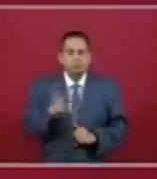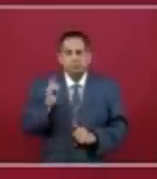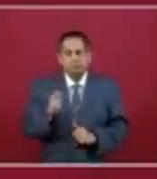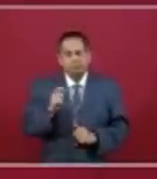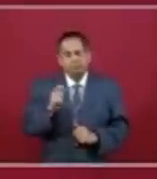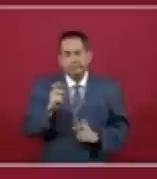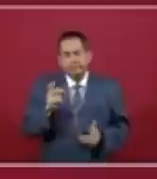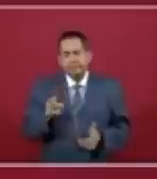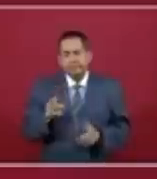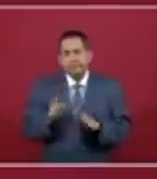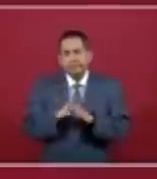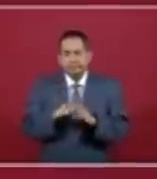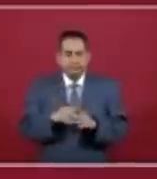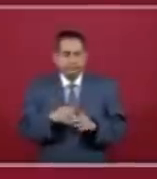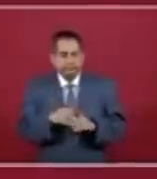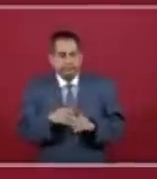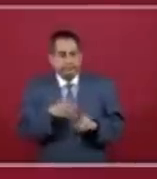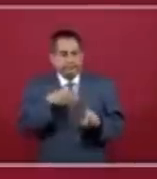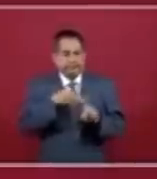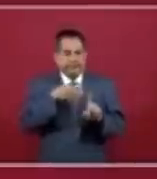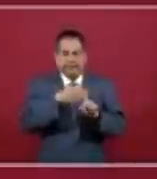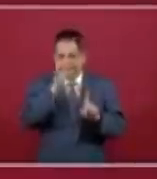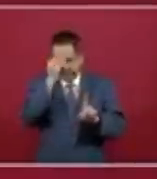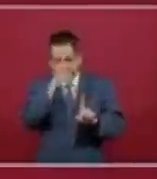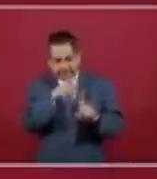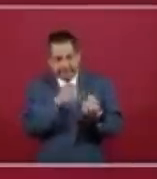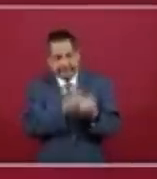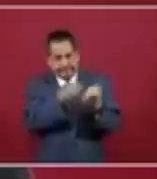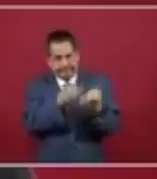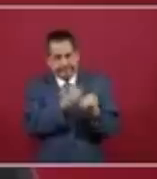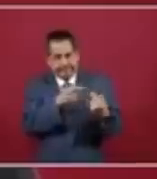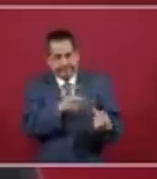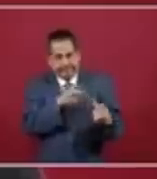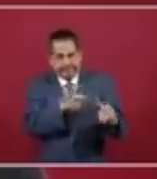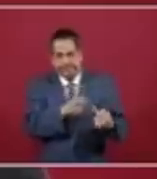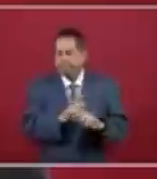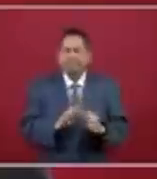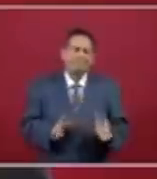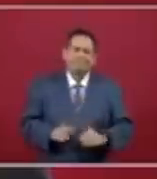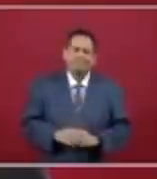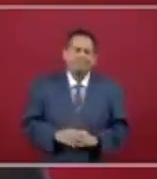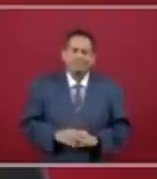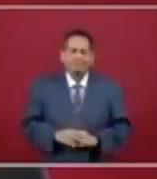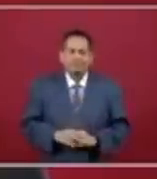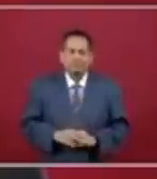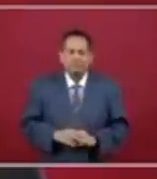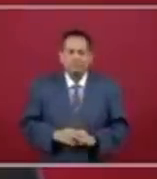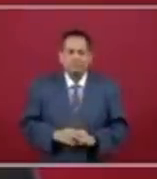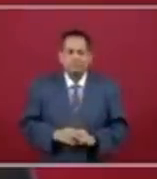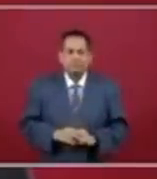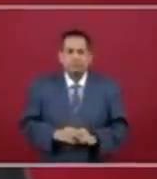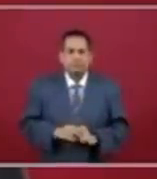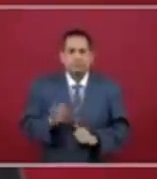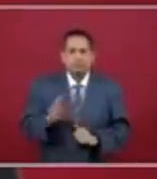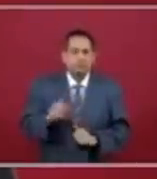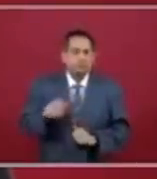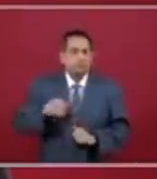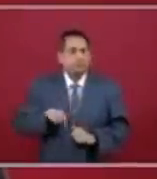significa estarnos confrontando constantemente. En